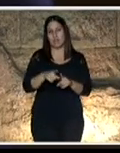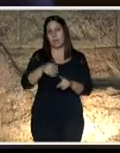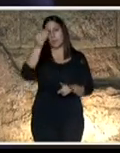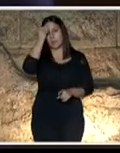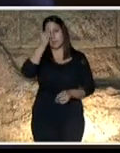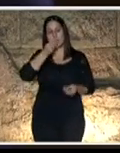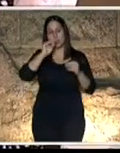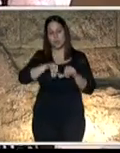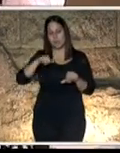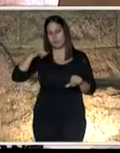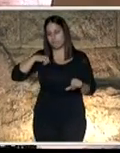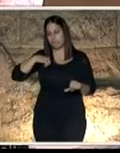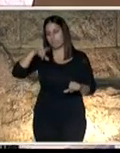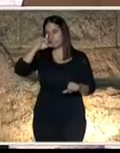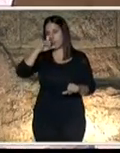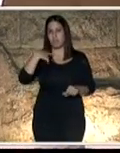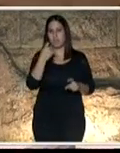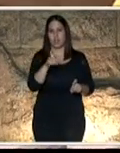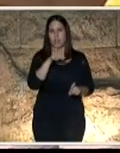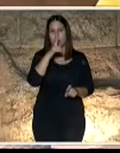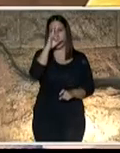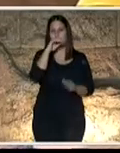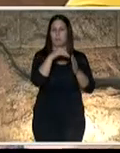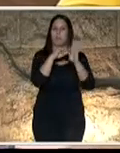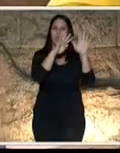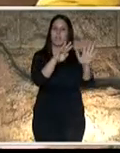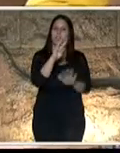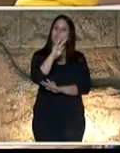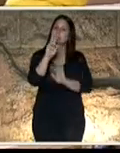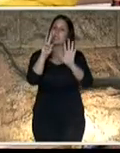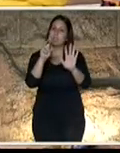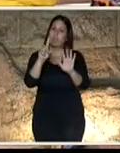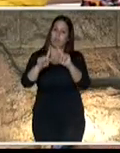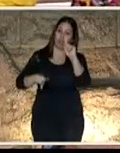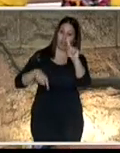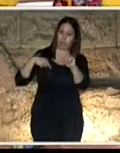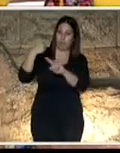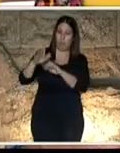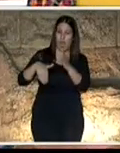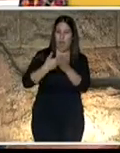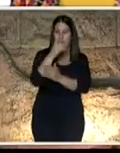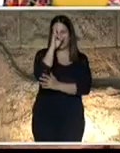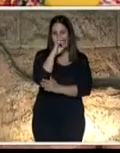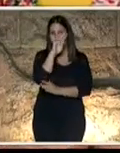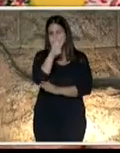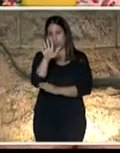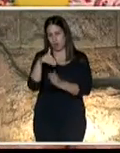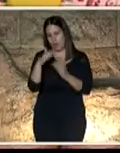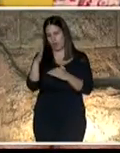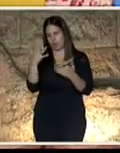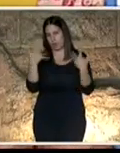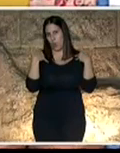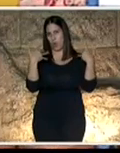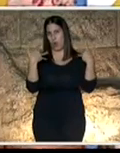histórica. Sufrieron desde 1936 y después hasta 1945 y mucho más.